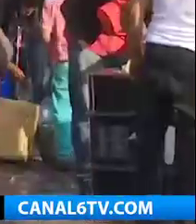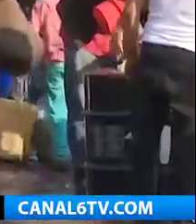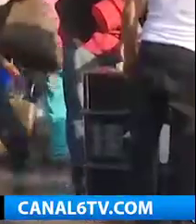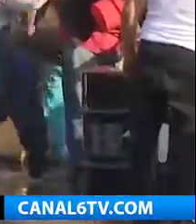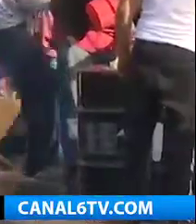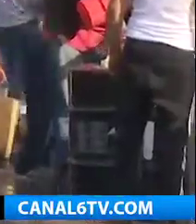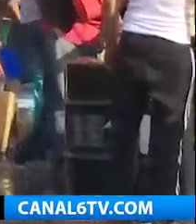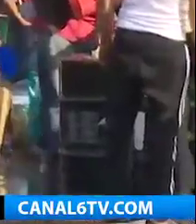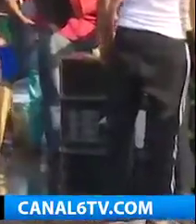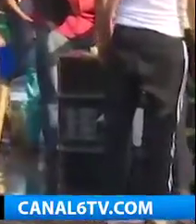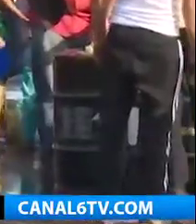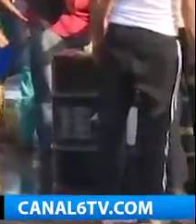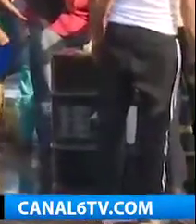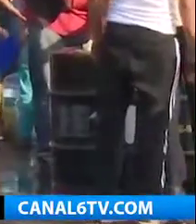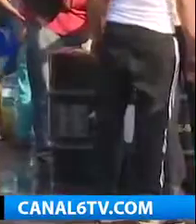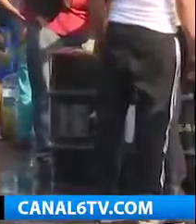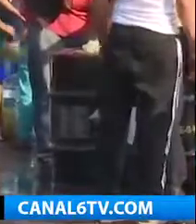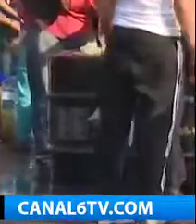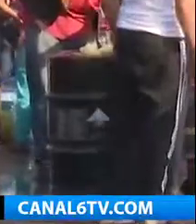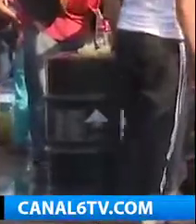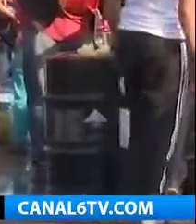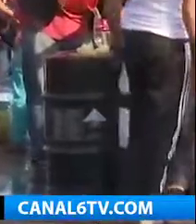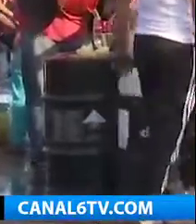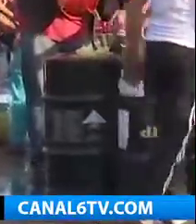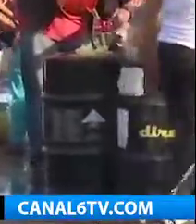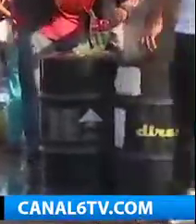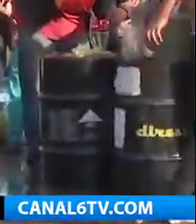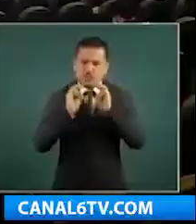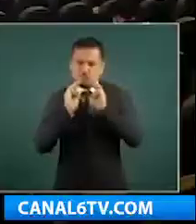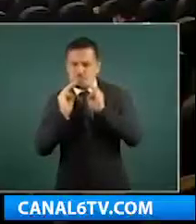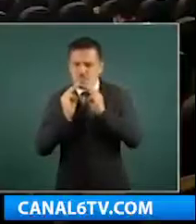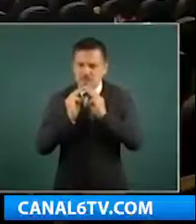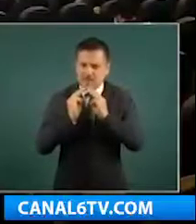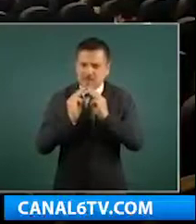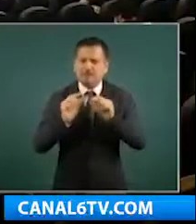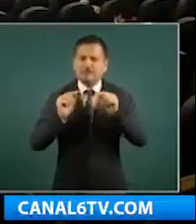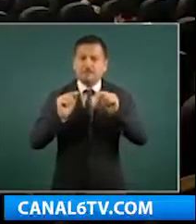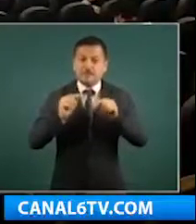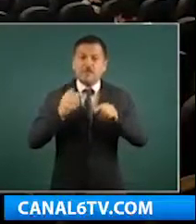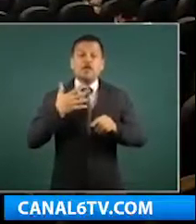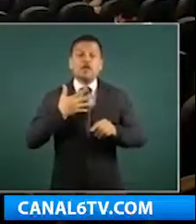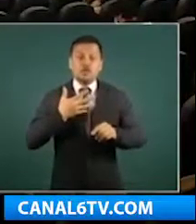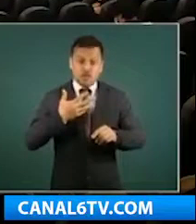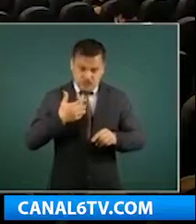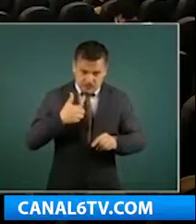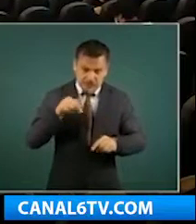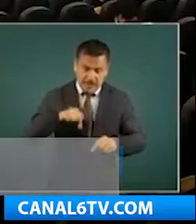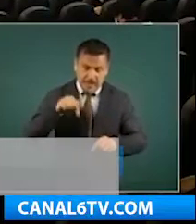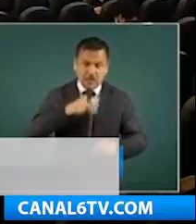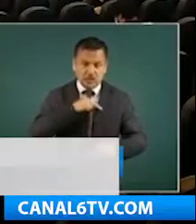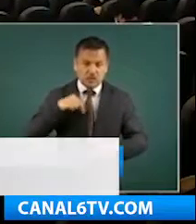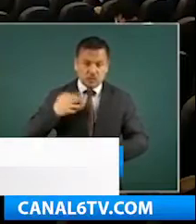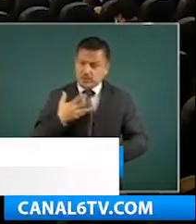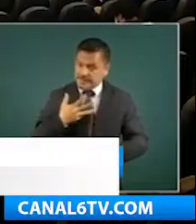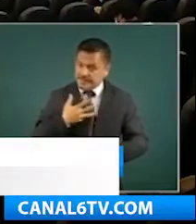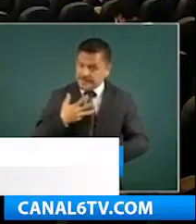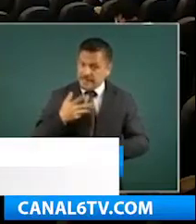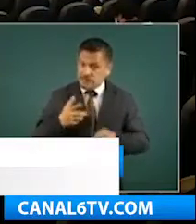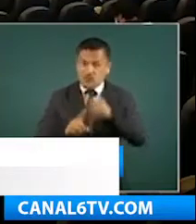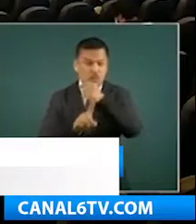registrado 1.583 tomas clandestinas solo en esa entidad. Lo que tenemos como principal problema que